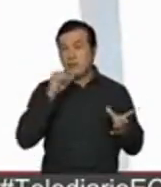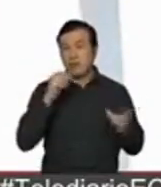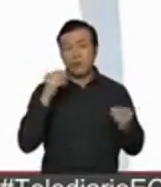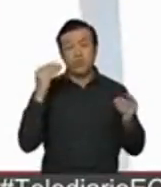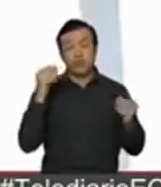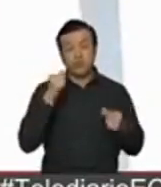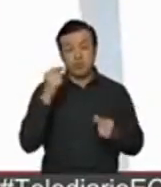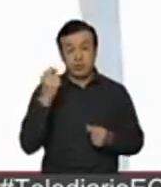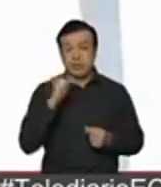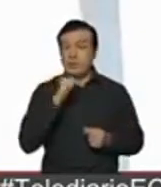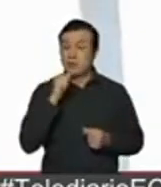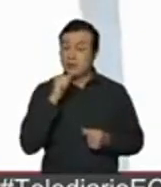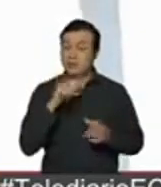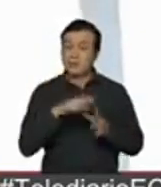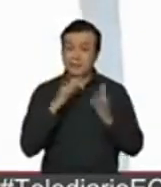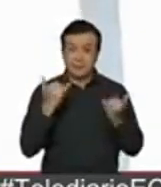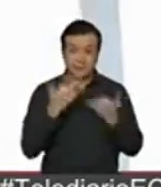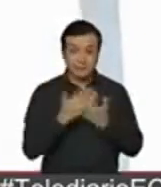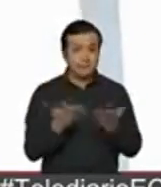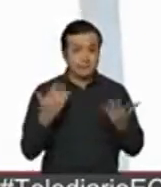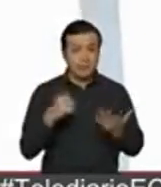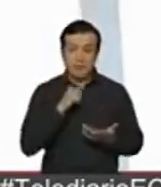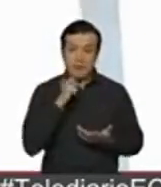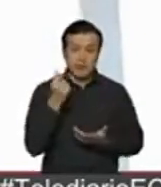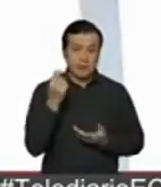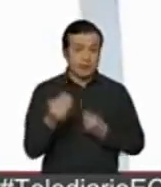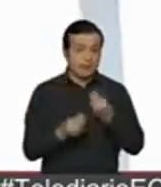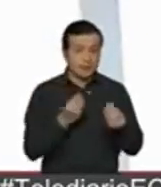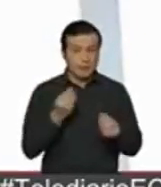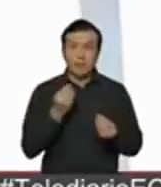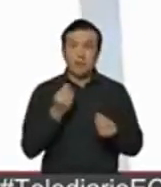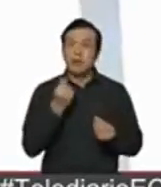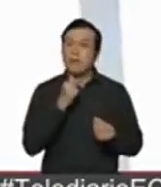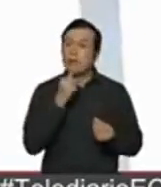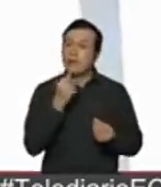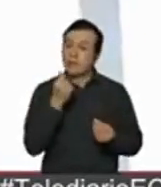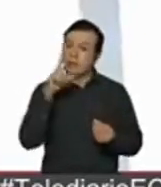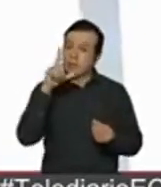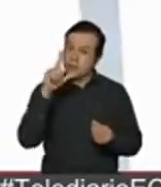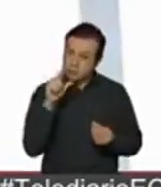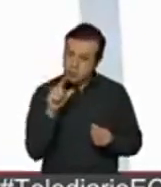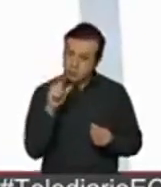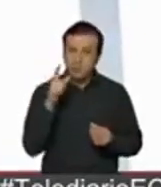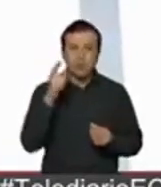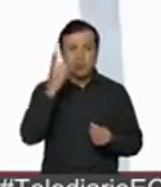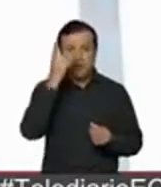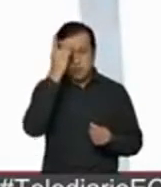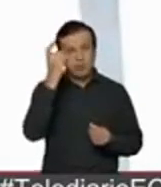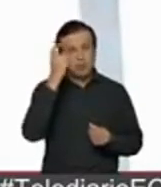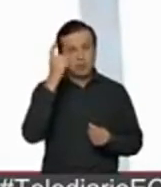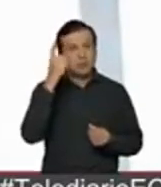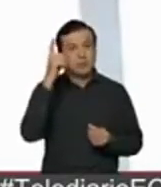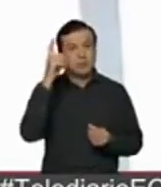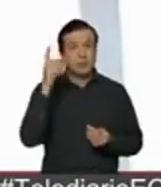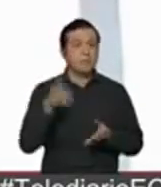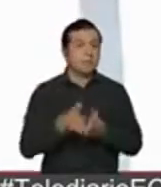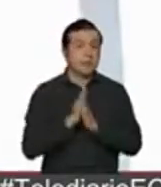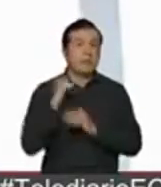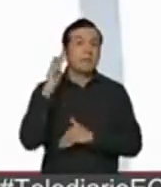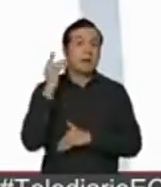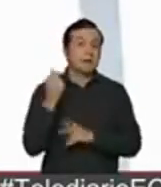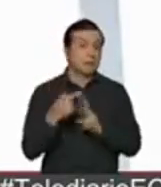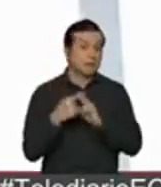lo que significa entonces que ahora ese déficit es un poco menor y que las necesidades de financiamiento son también un poco menores. Pero eso no